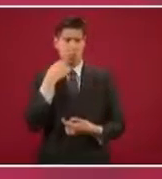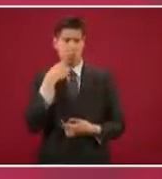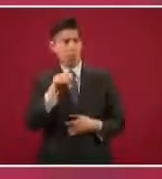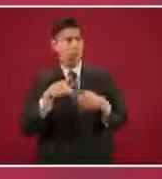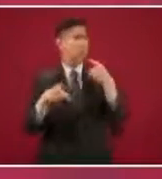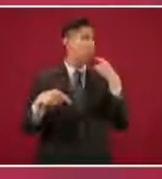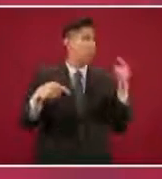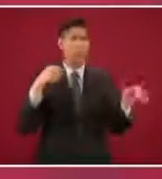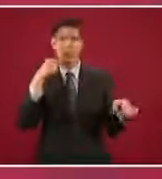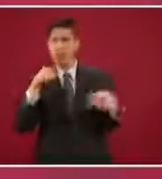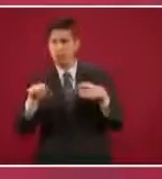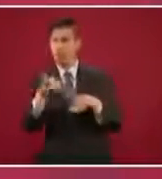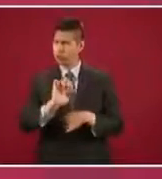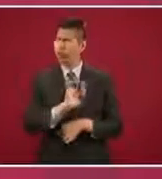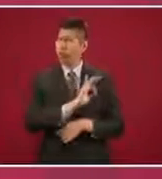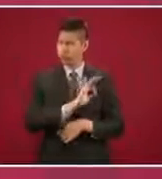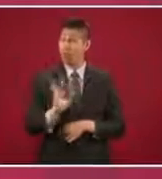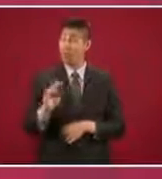pero